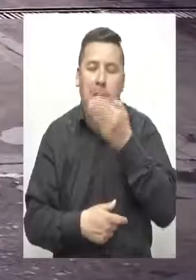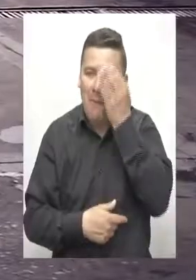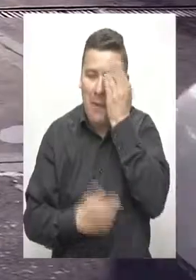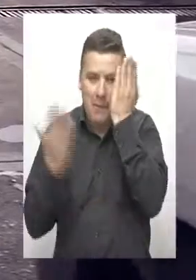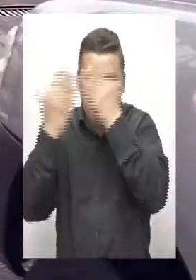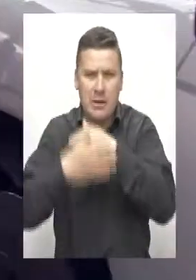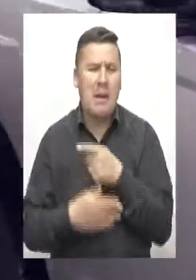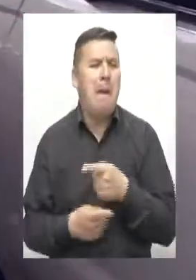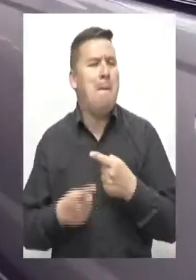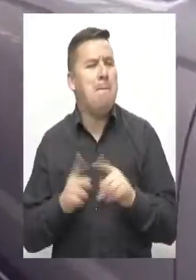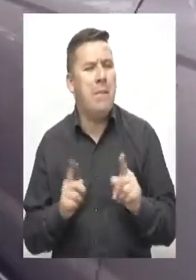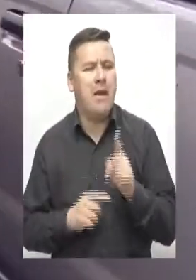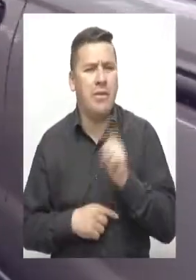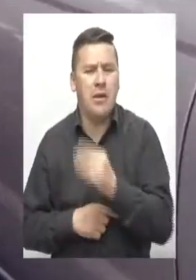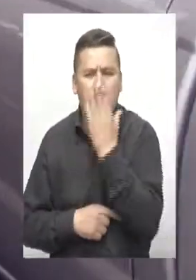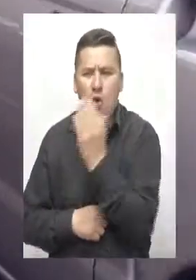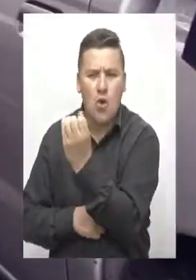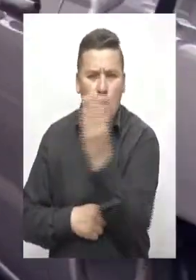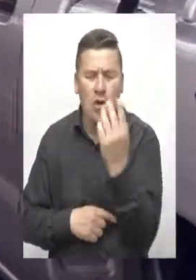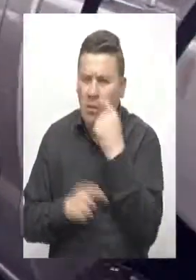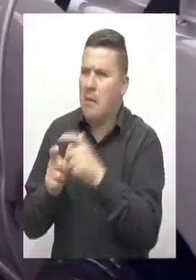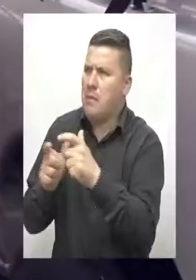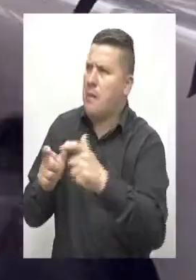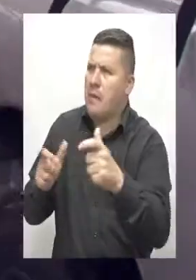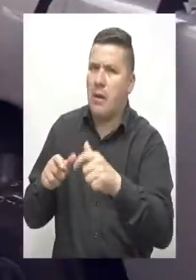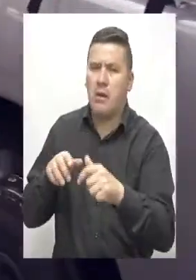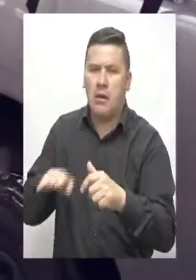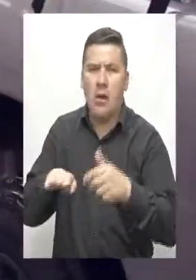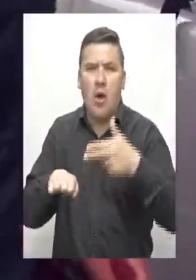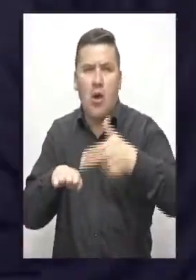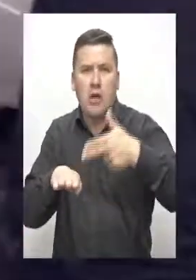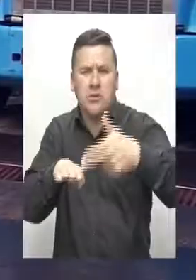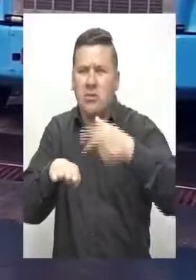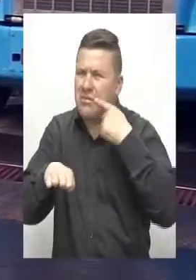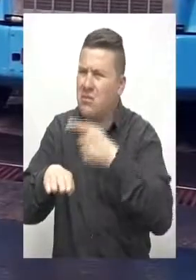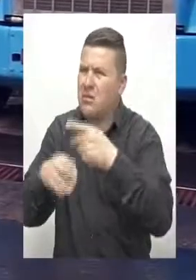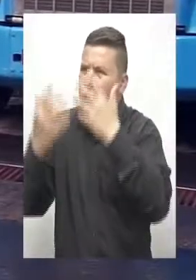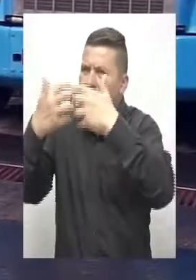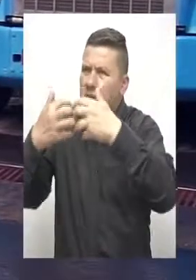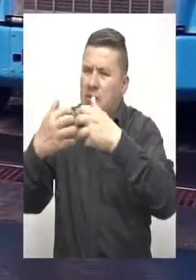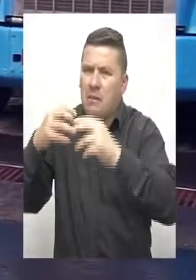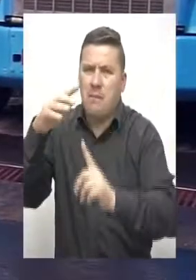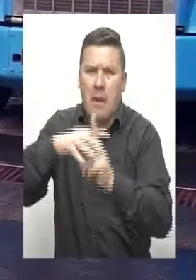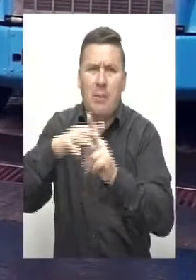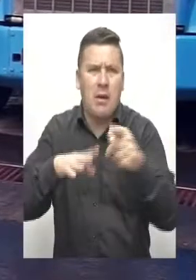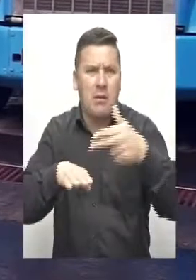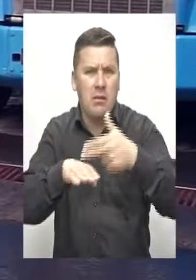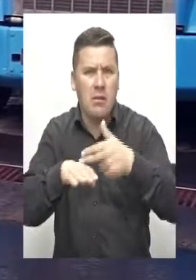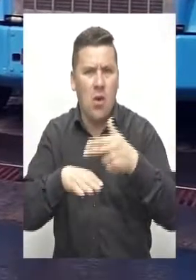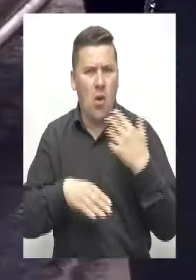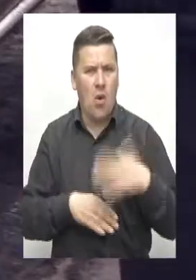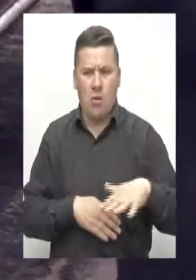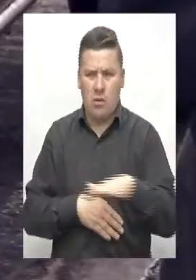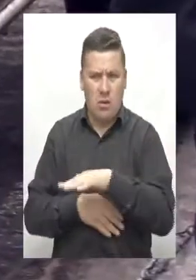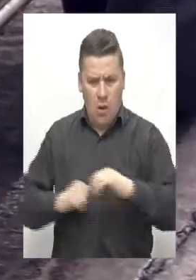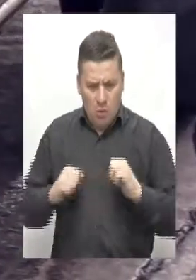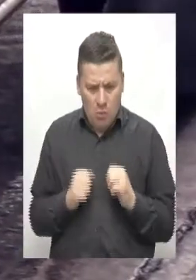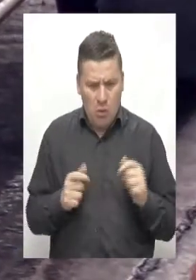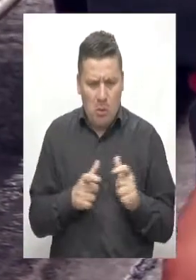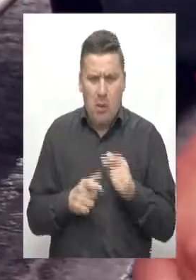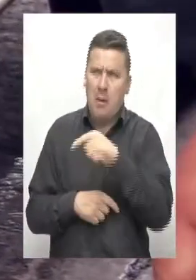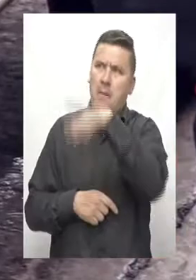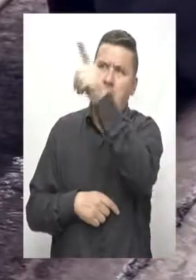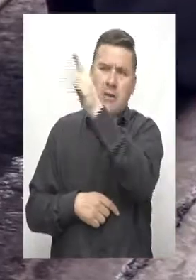el país además se ha identificado un excesivo número de estaciones de gasolina en las zonas de frontera en comparación con grandes